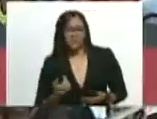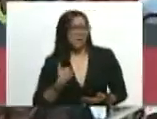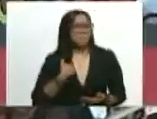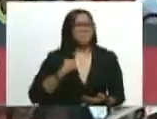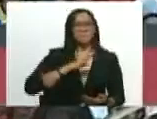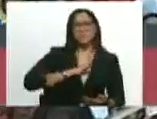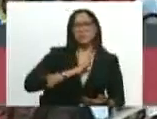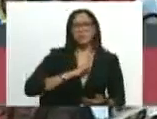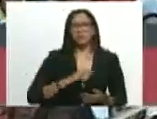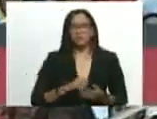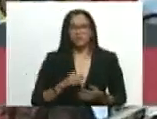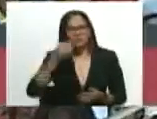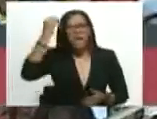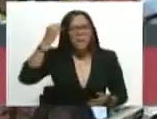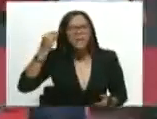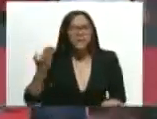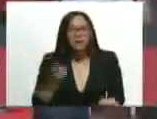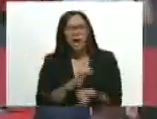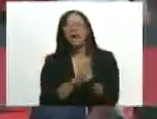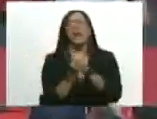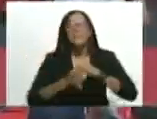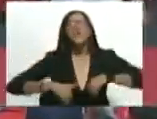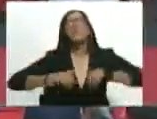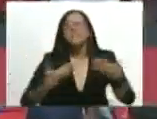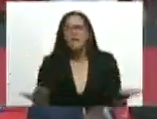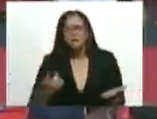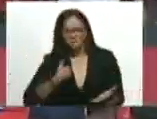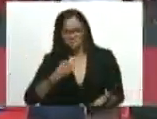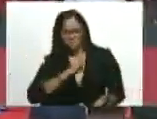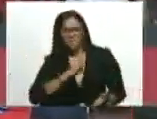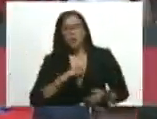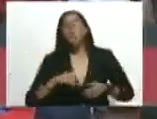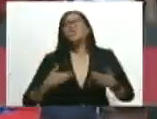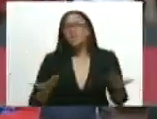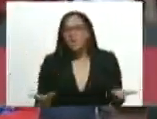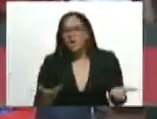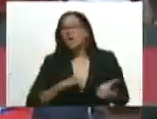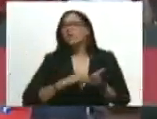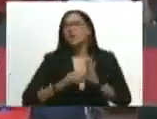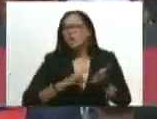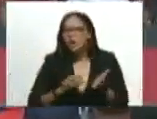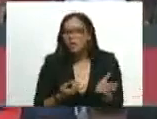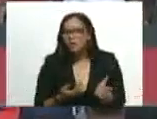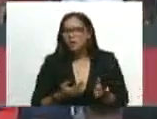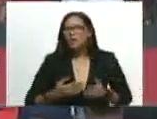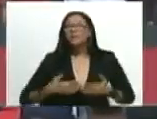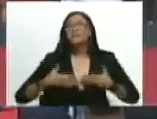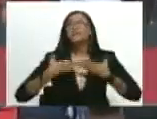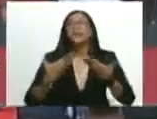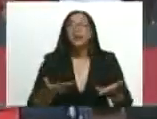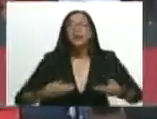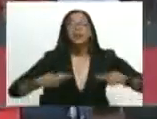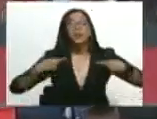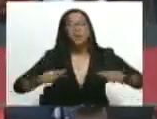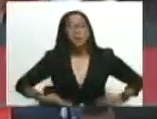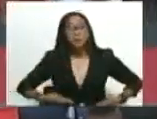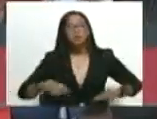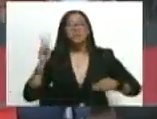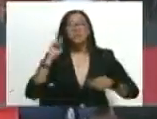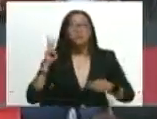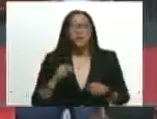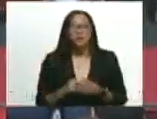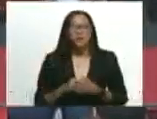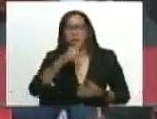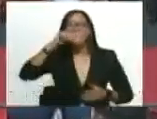Y ustedes Creen que a cambio de qué es ese mío mía de entregarle los recursos de Venezuela Nicolás Maduro es del pueblo